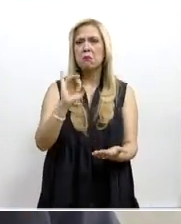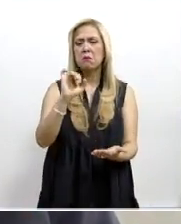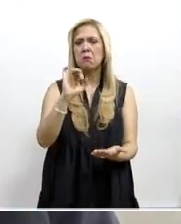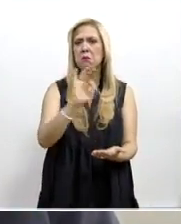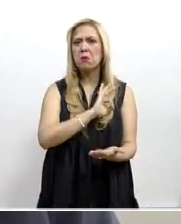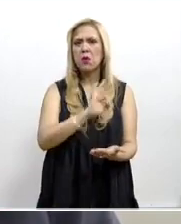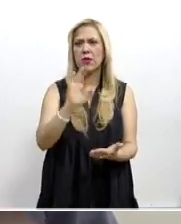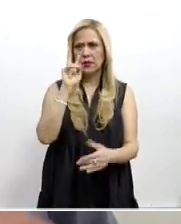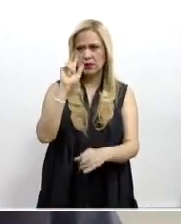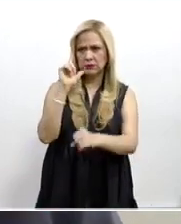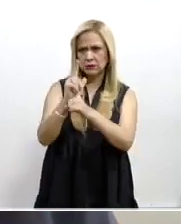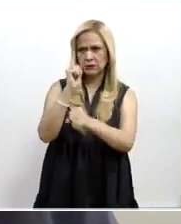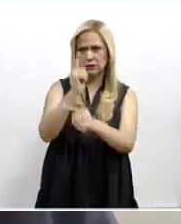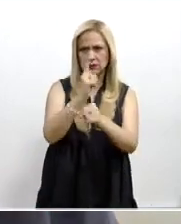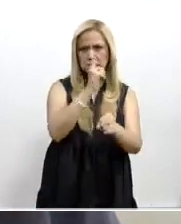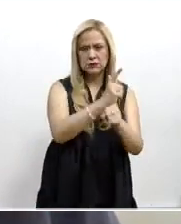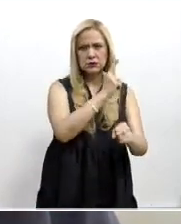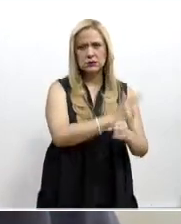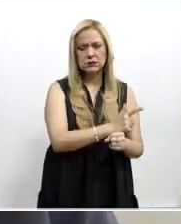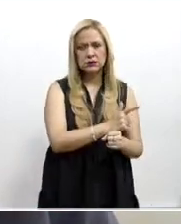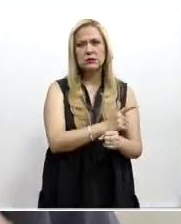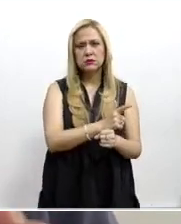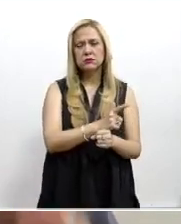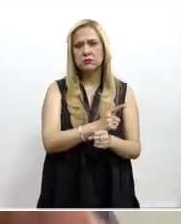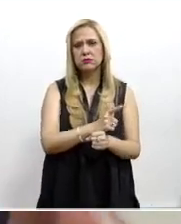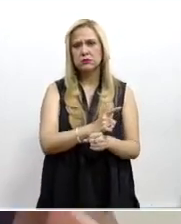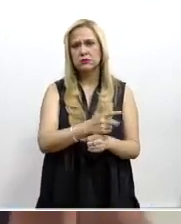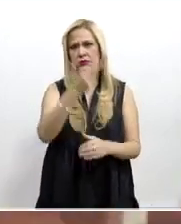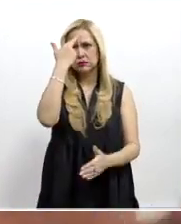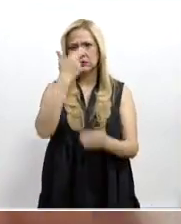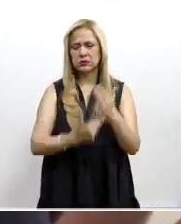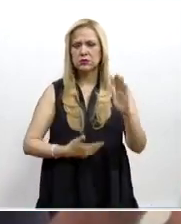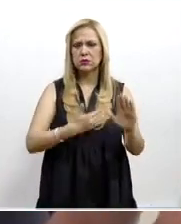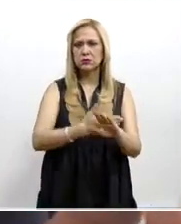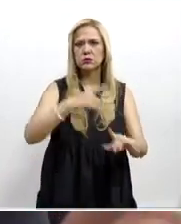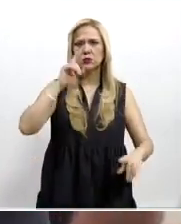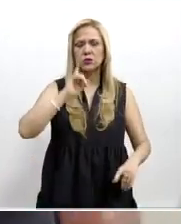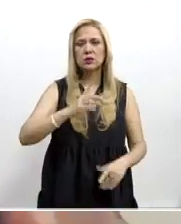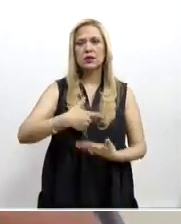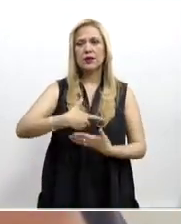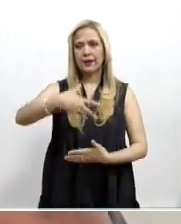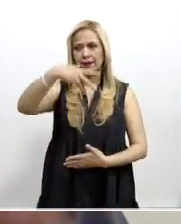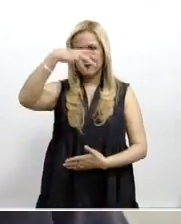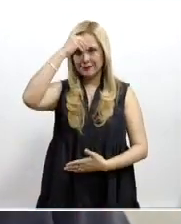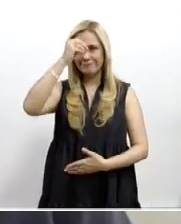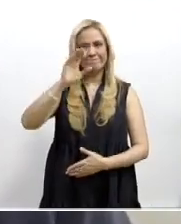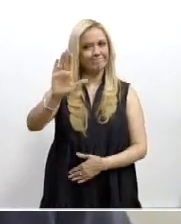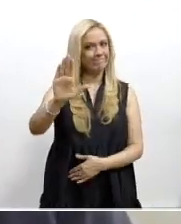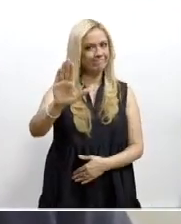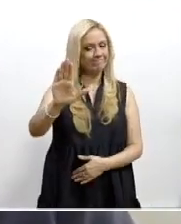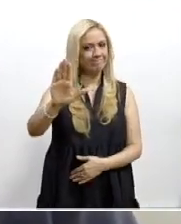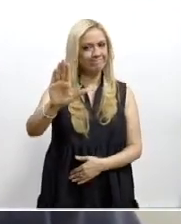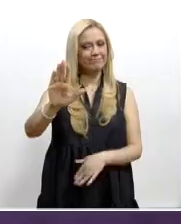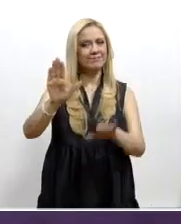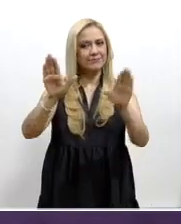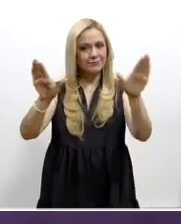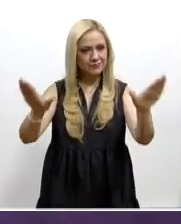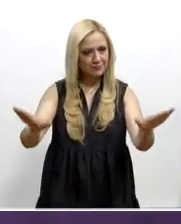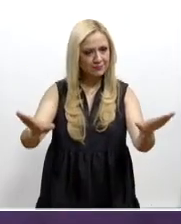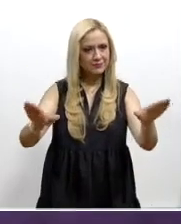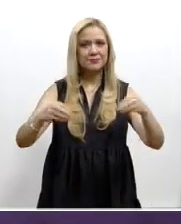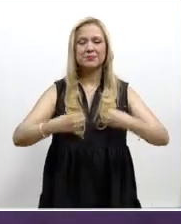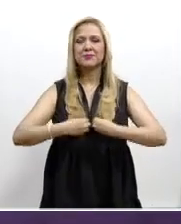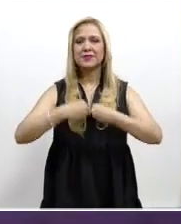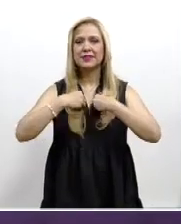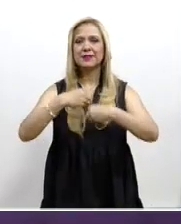la violencia masculina. En 12 sesiones identificas la violencia masculina, aprendes a pararla y creas condiciones de bienestar